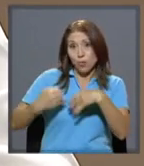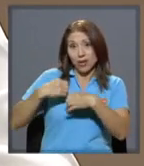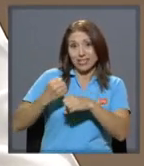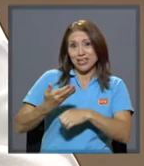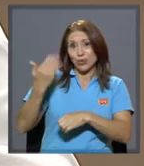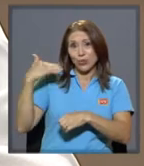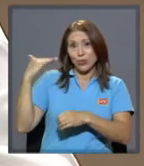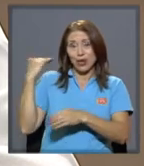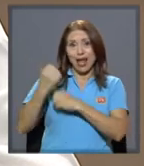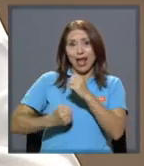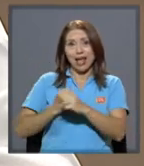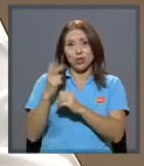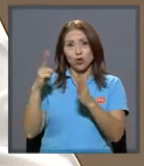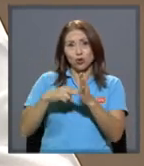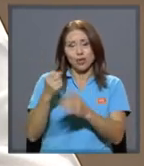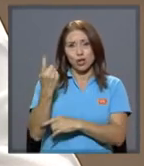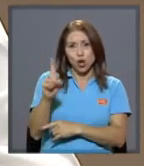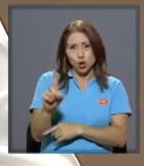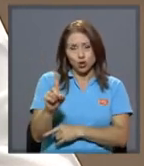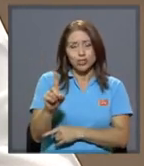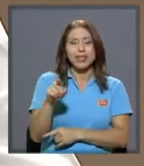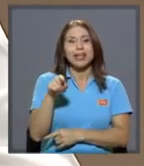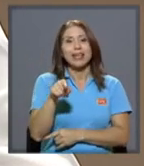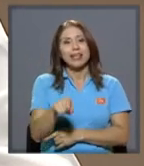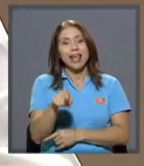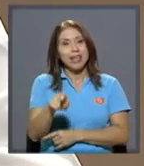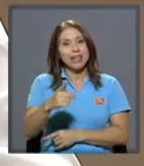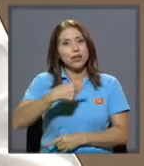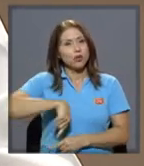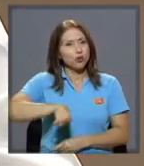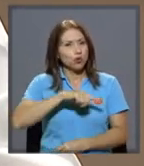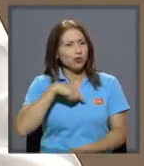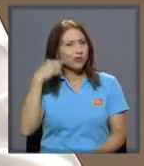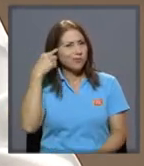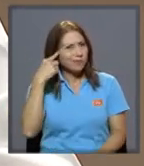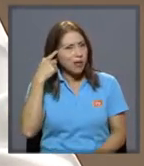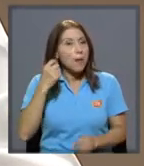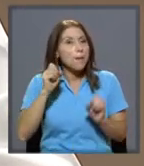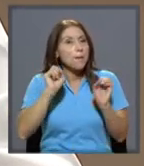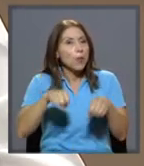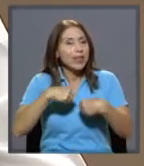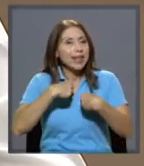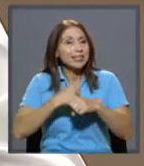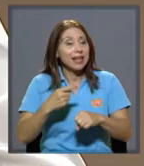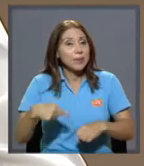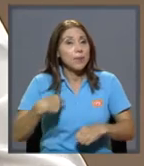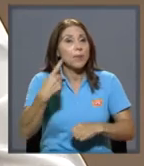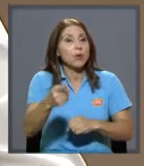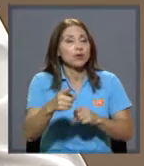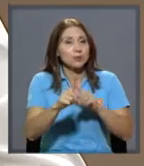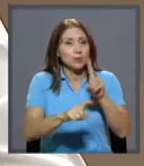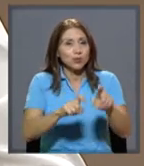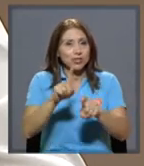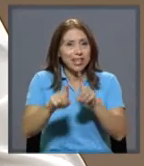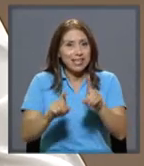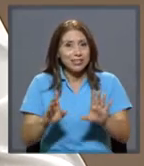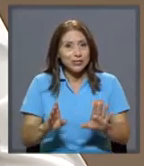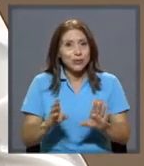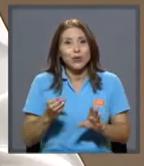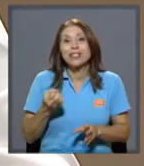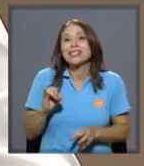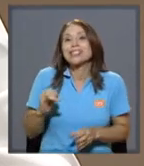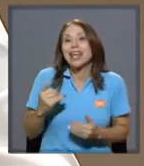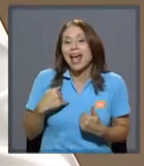2011, como lo hemos dicho, y estamos previendo poder realizar el censo, como dice usted, si hay dinero,